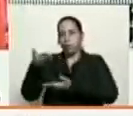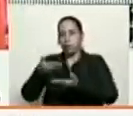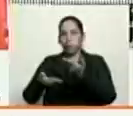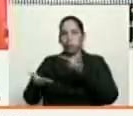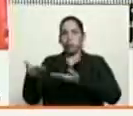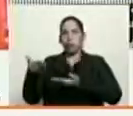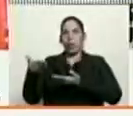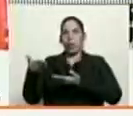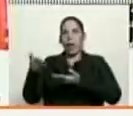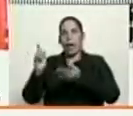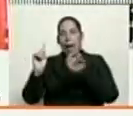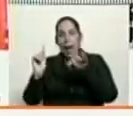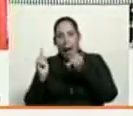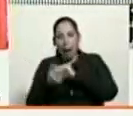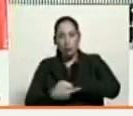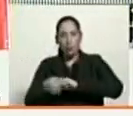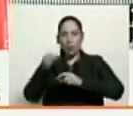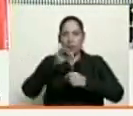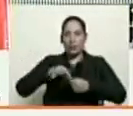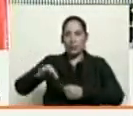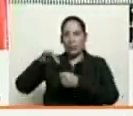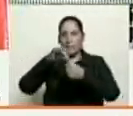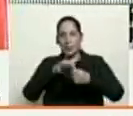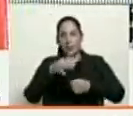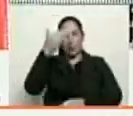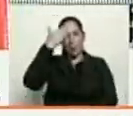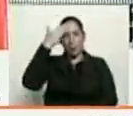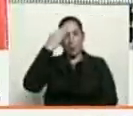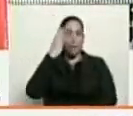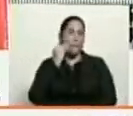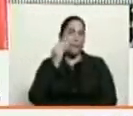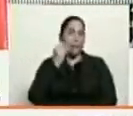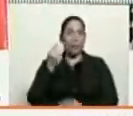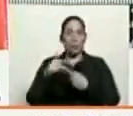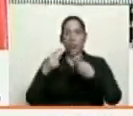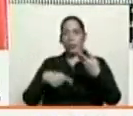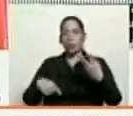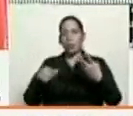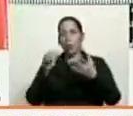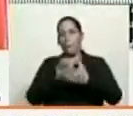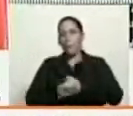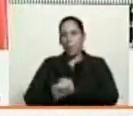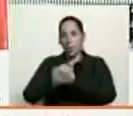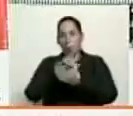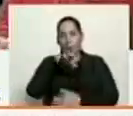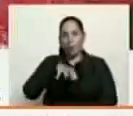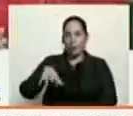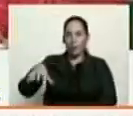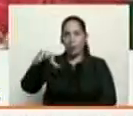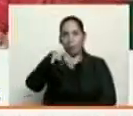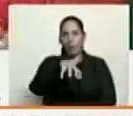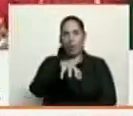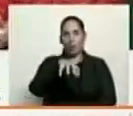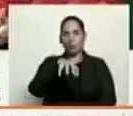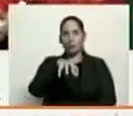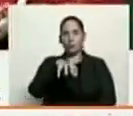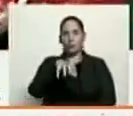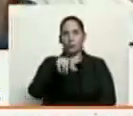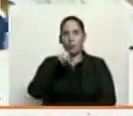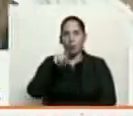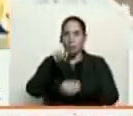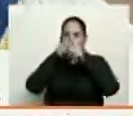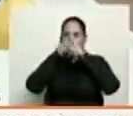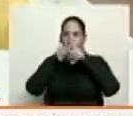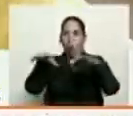de saberes, de experiencias entre los distintos compañeros de los estados aquí, y que esto se